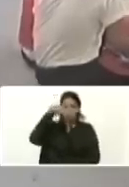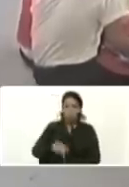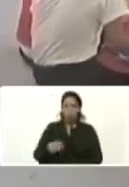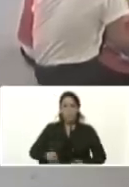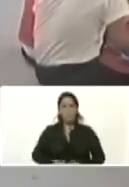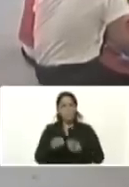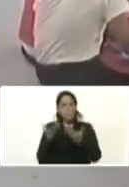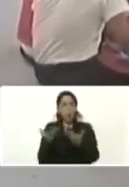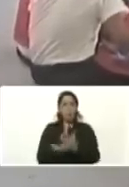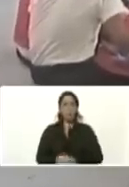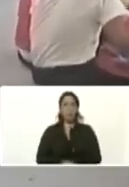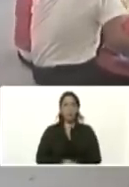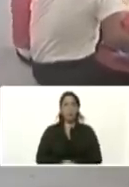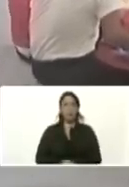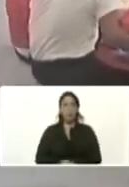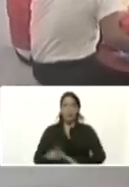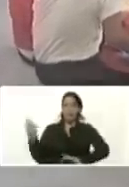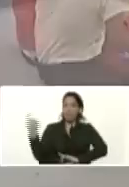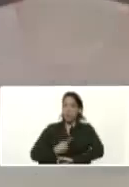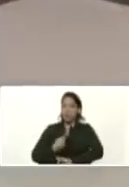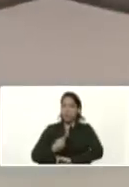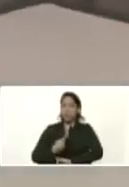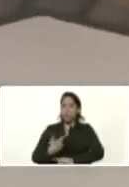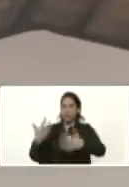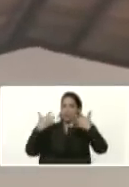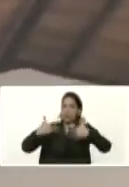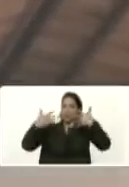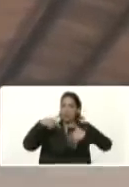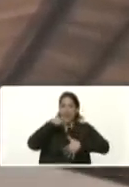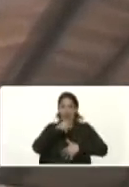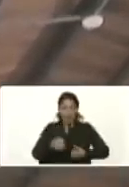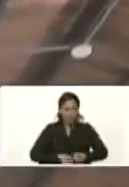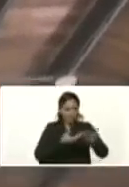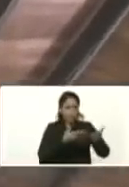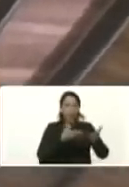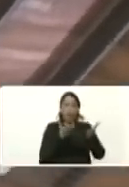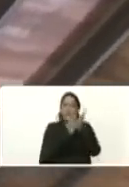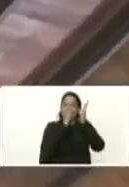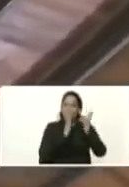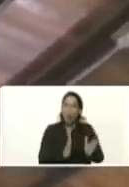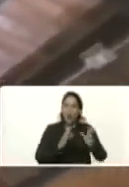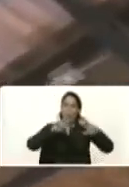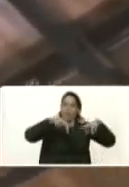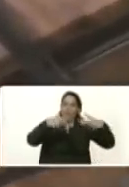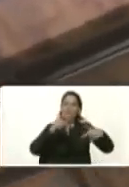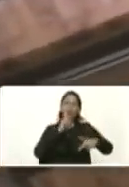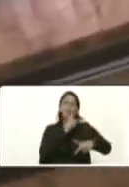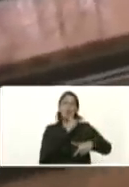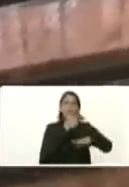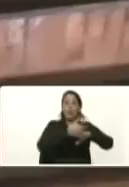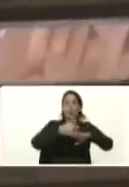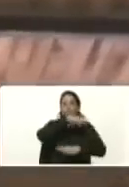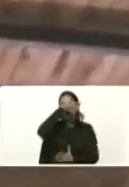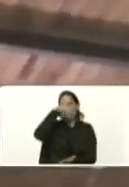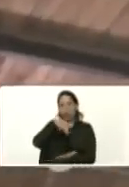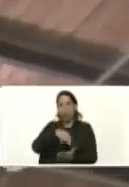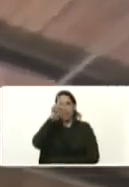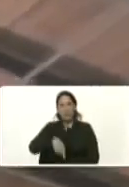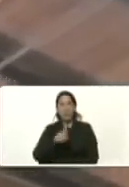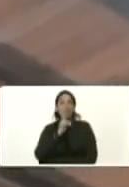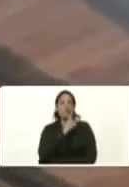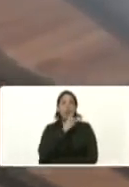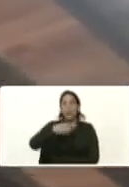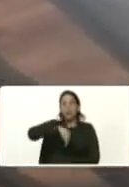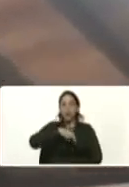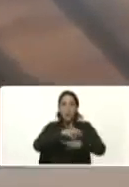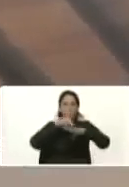con sus instrucciones orientaciones esta escuela nueva en nombre del gobierno nacional nombre nuestro